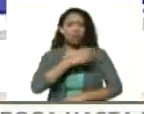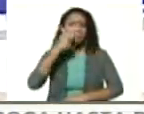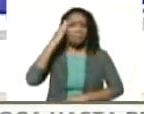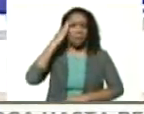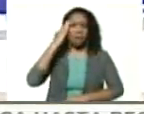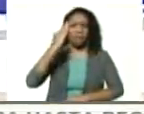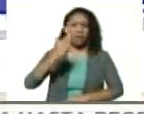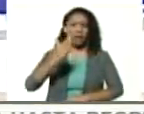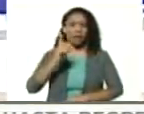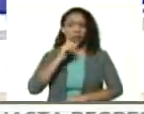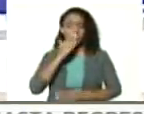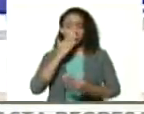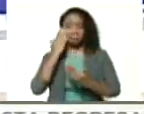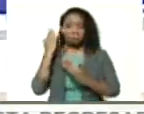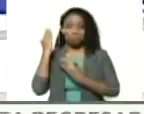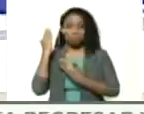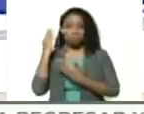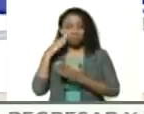Fíjense,